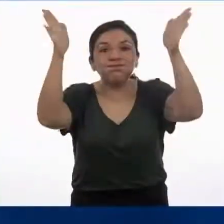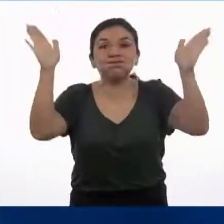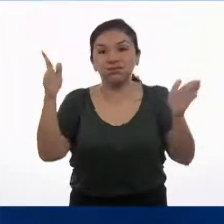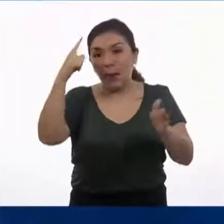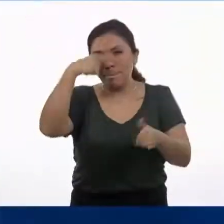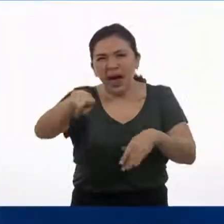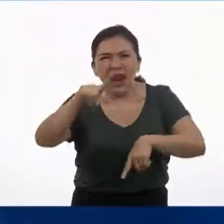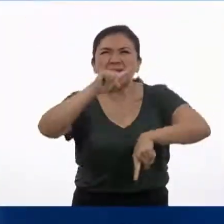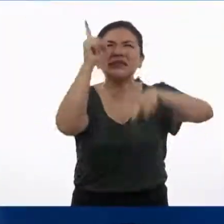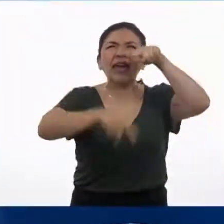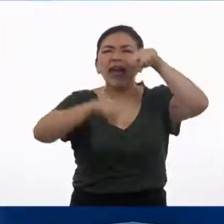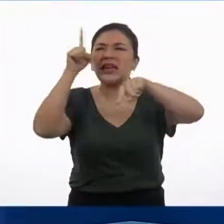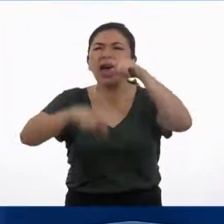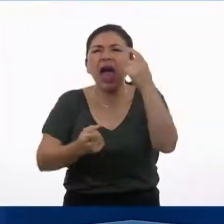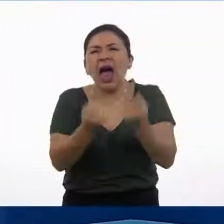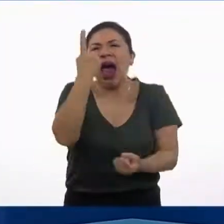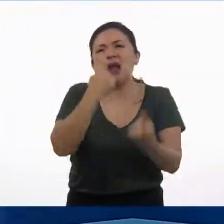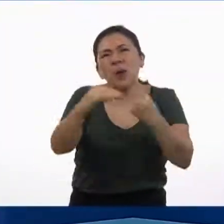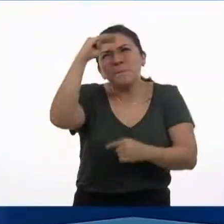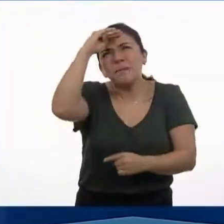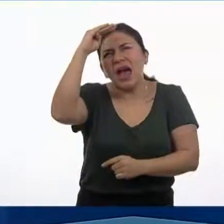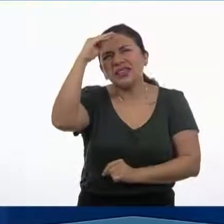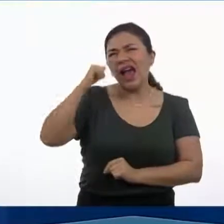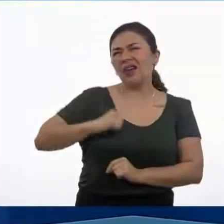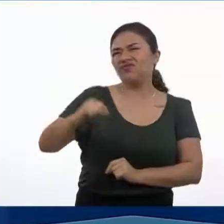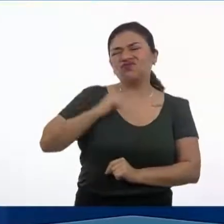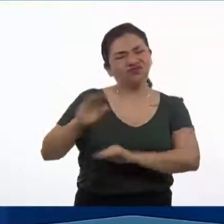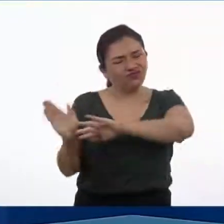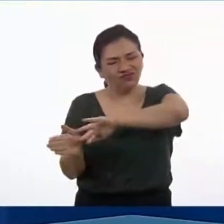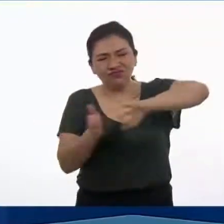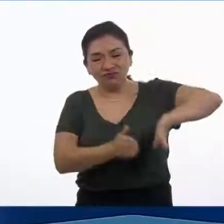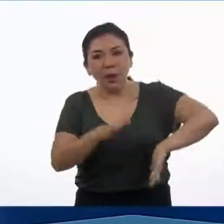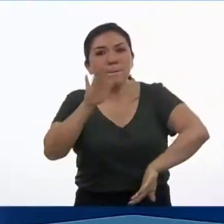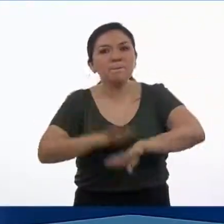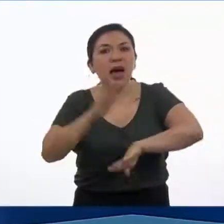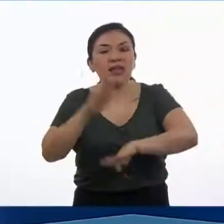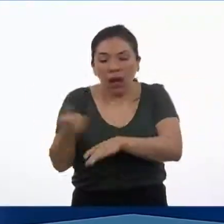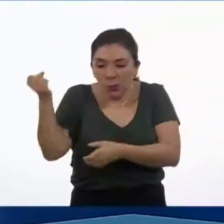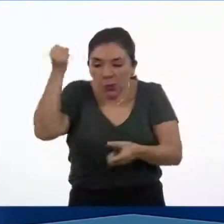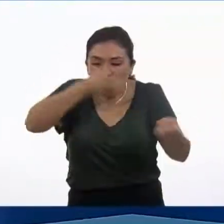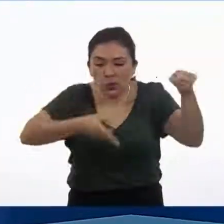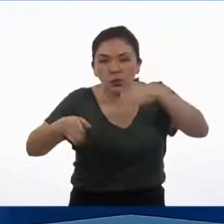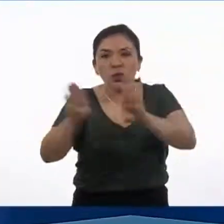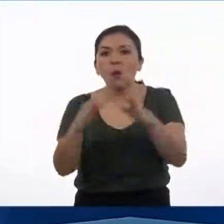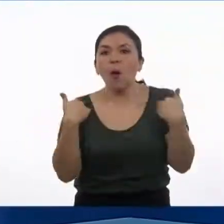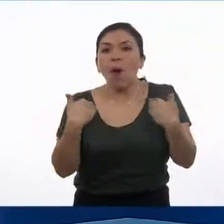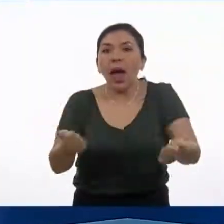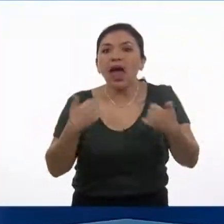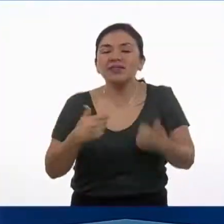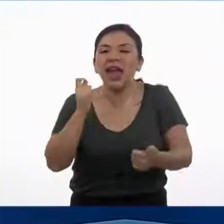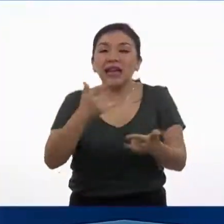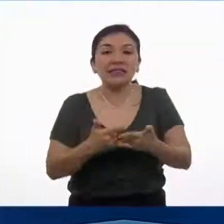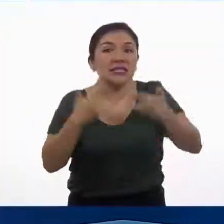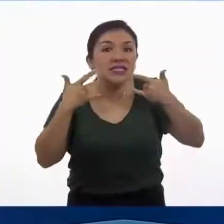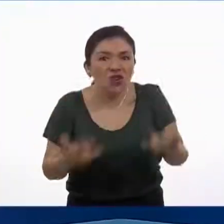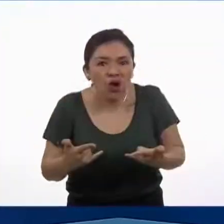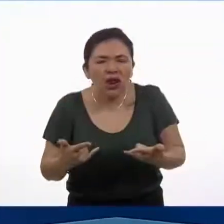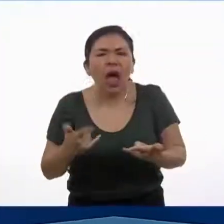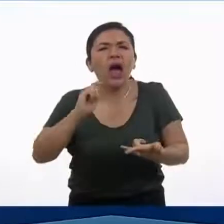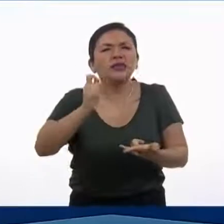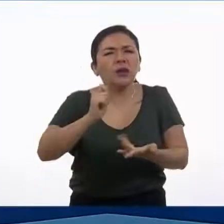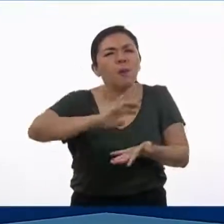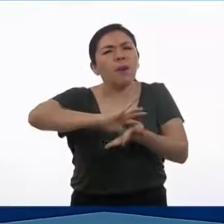para derrumbar nuestros pensamientos viejos y limitados y alimentarlos con el entendimiento de la historia y el paso